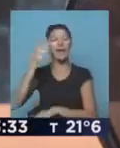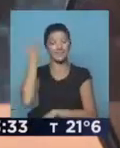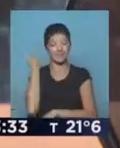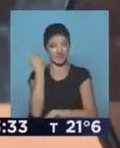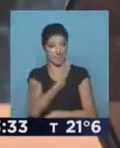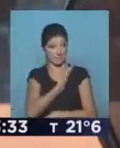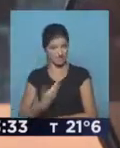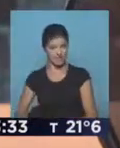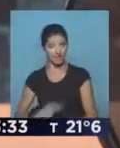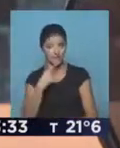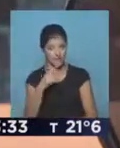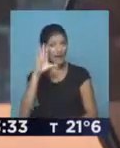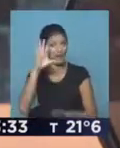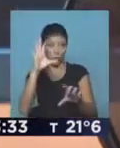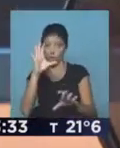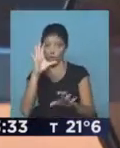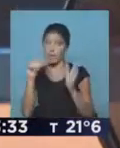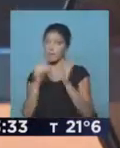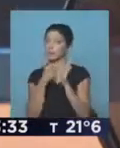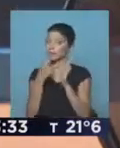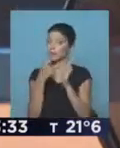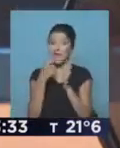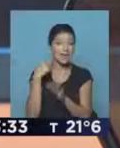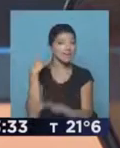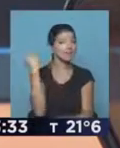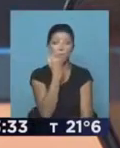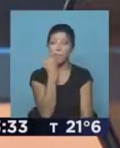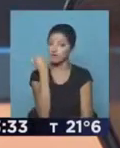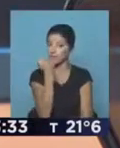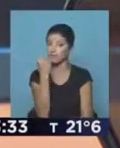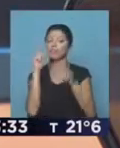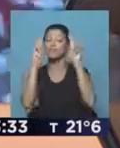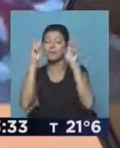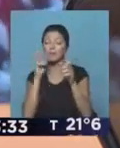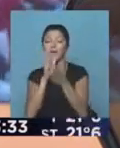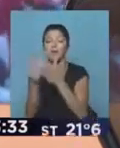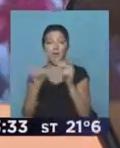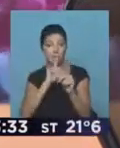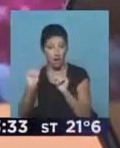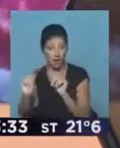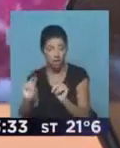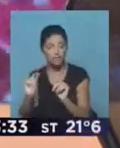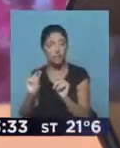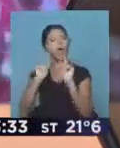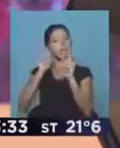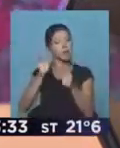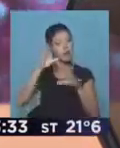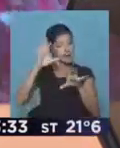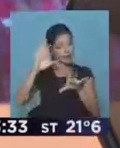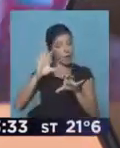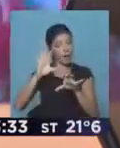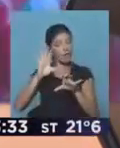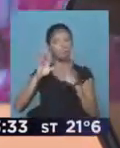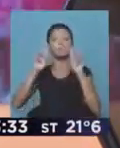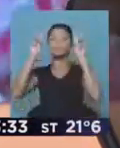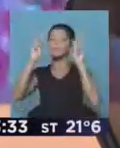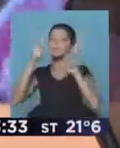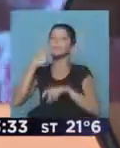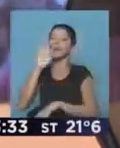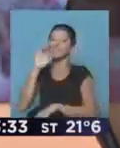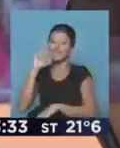Europa. Recordemos que Turquía es una pieza central en la cuestión de los refugiados. Recordemos también que en el tema Siria